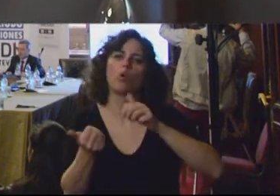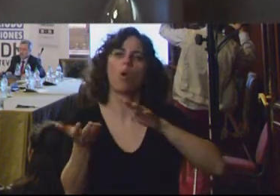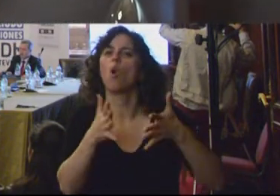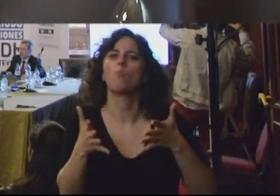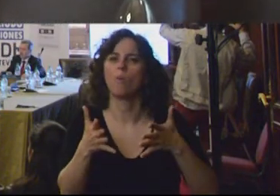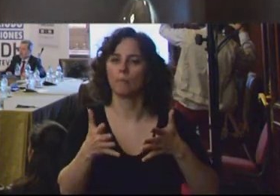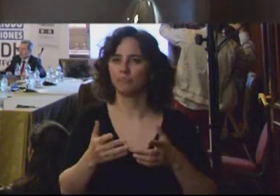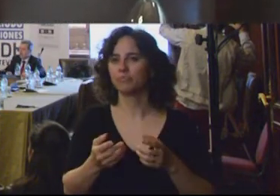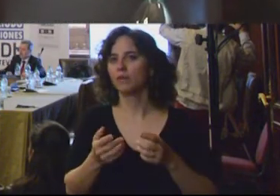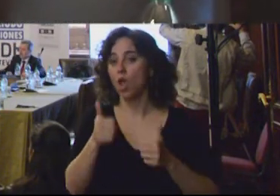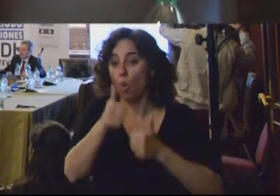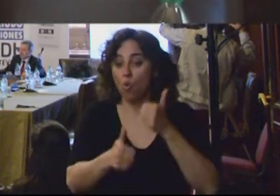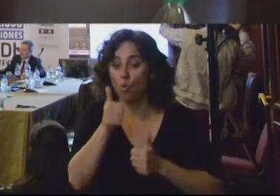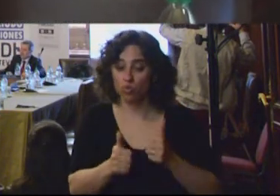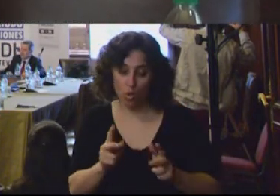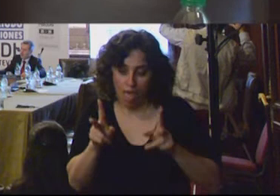ha pasado